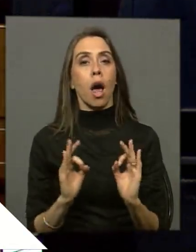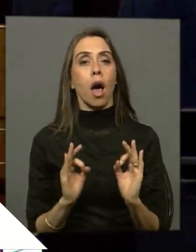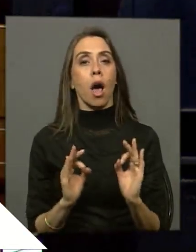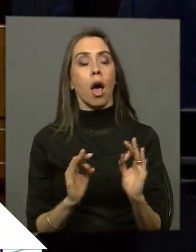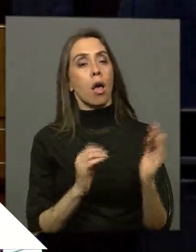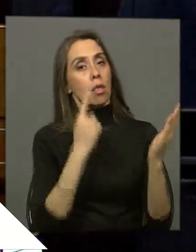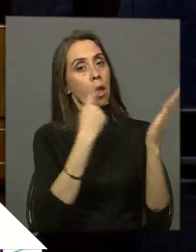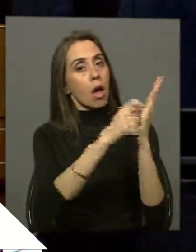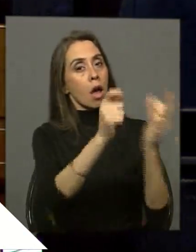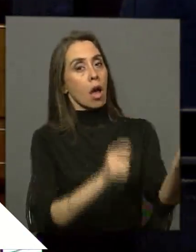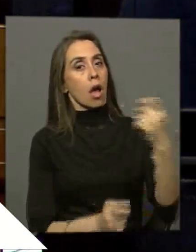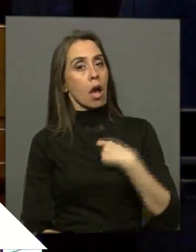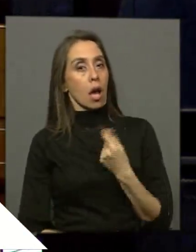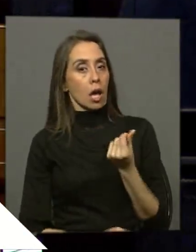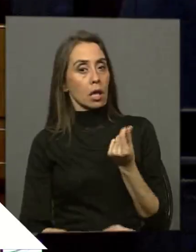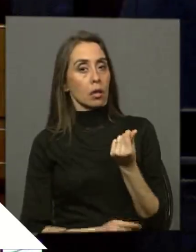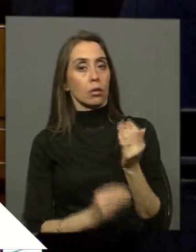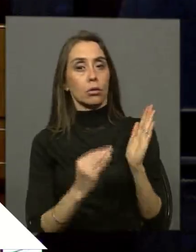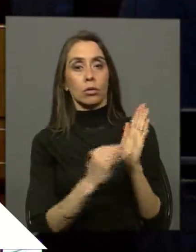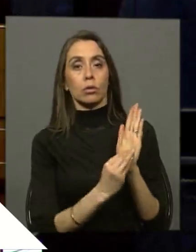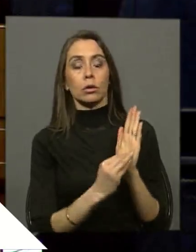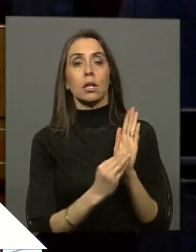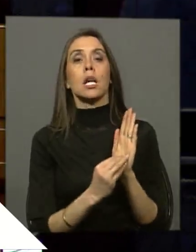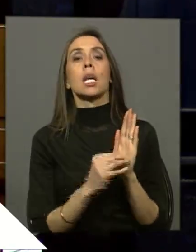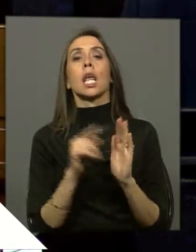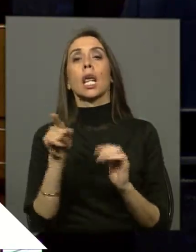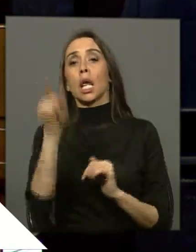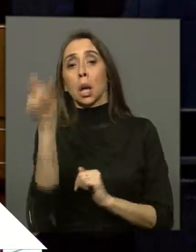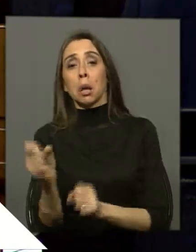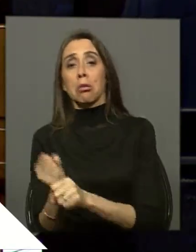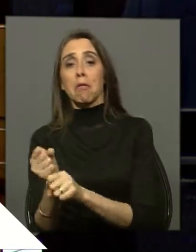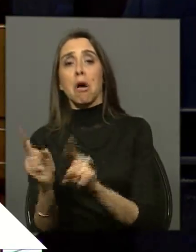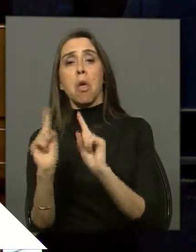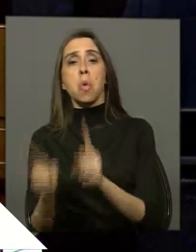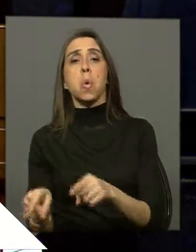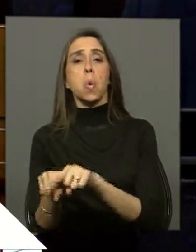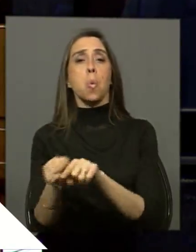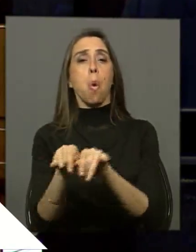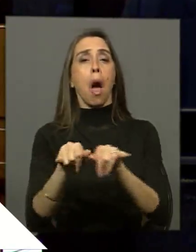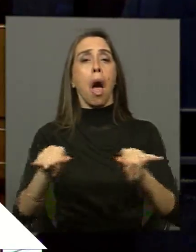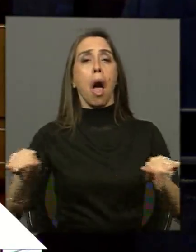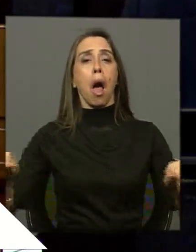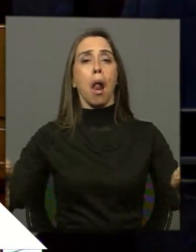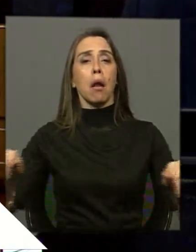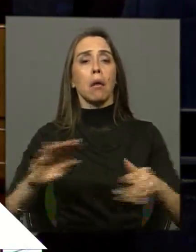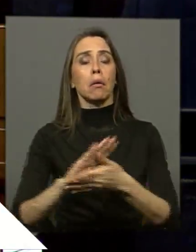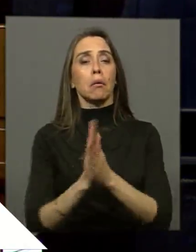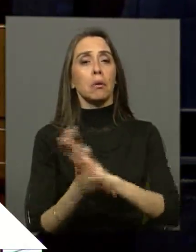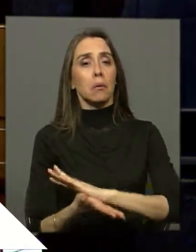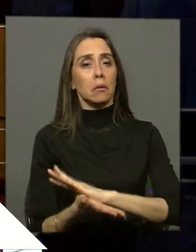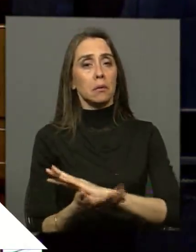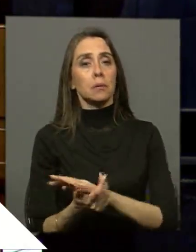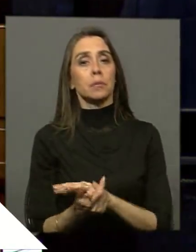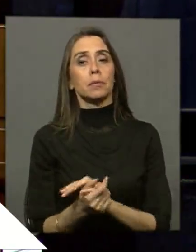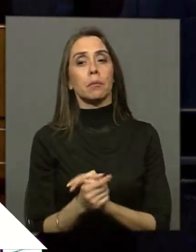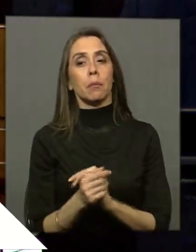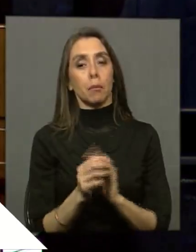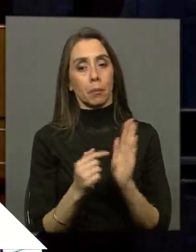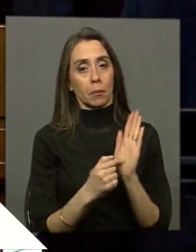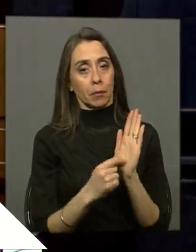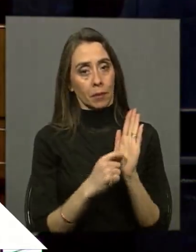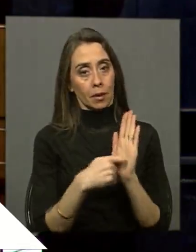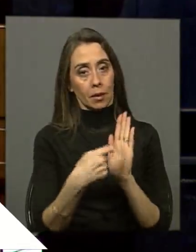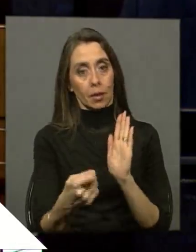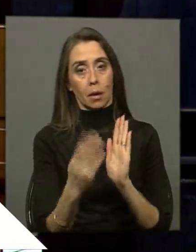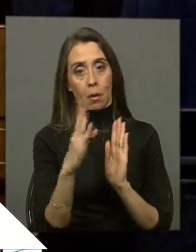reconocimiento o se les cataloga en la misma condición de todos los demás funcionarios. Creo que eso es una medida y un bono que se le